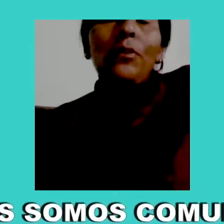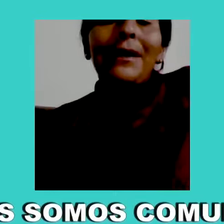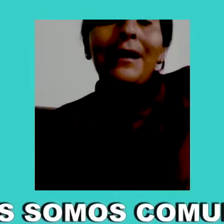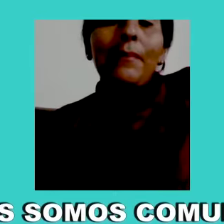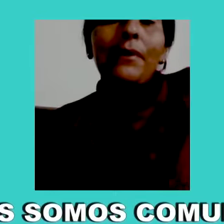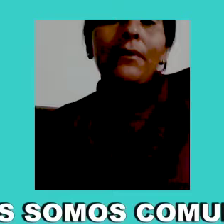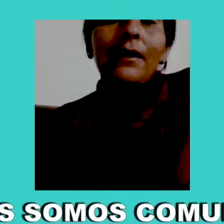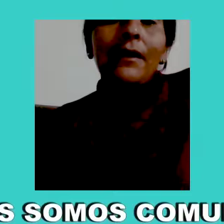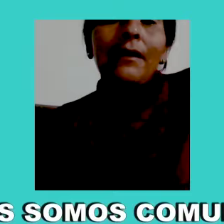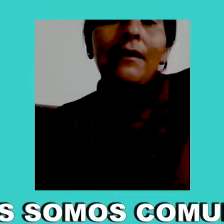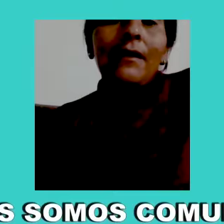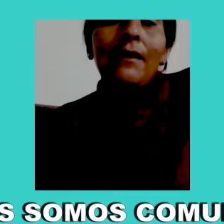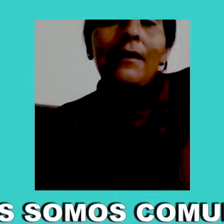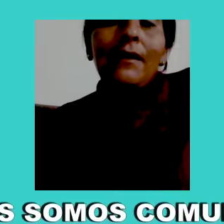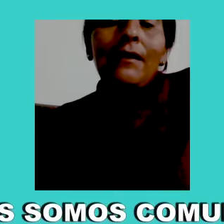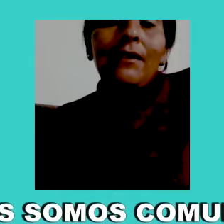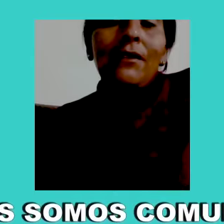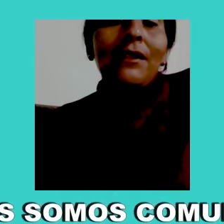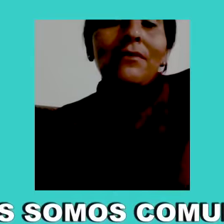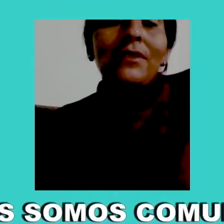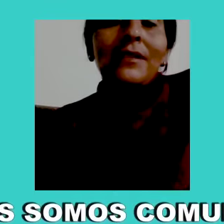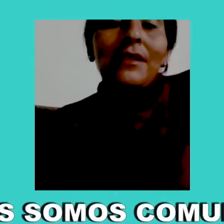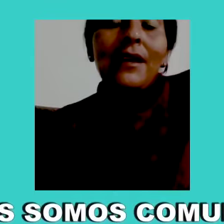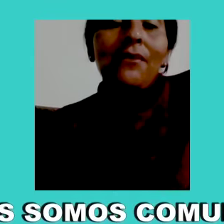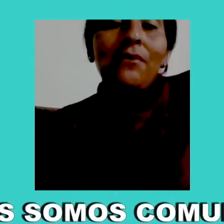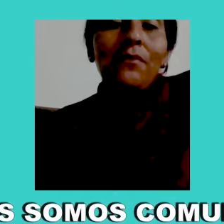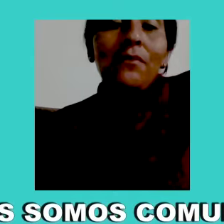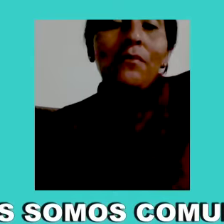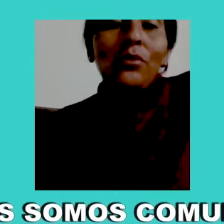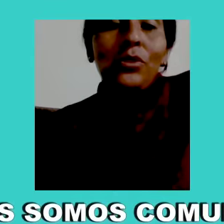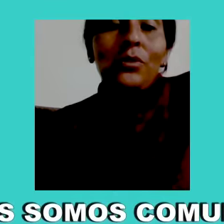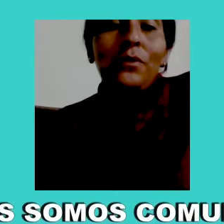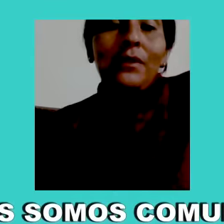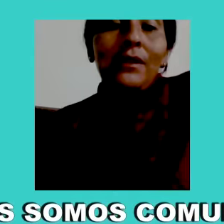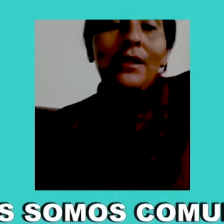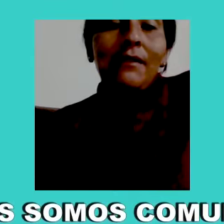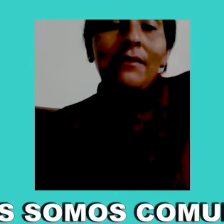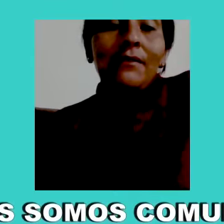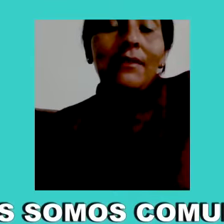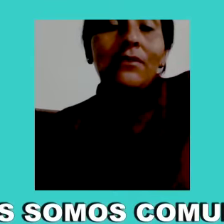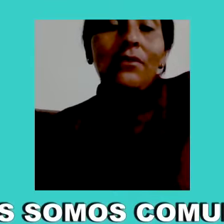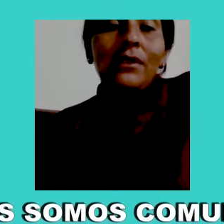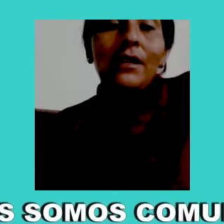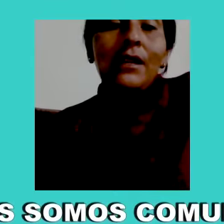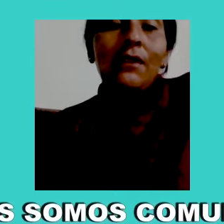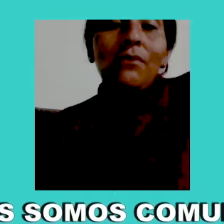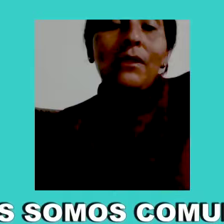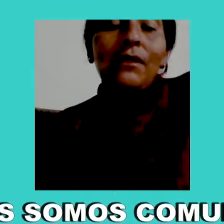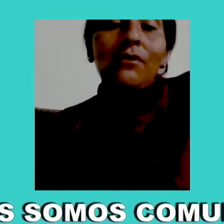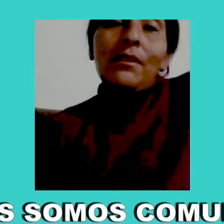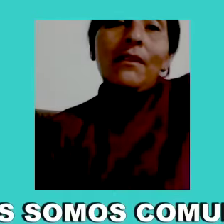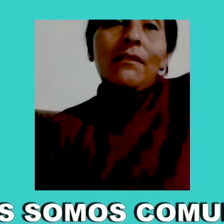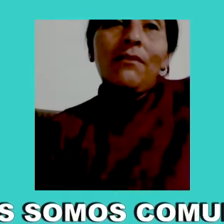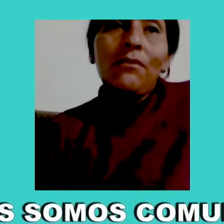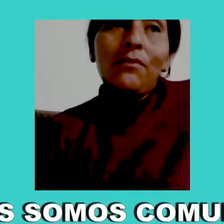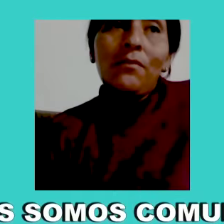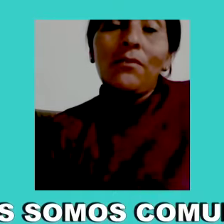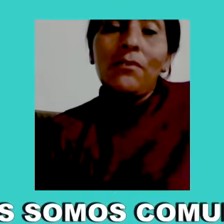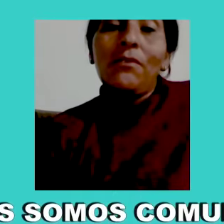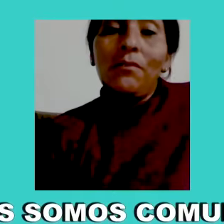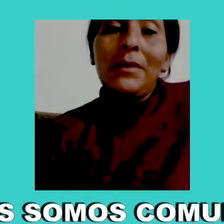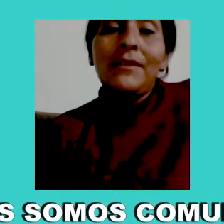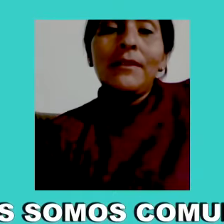con el grupo Escape, ¿no?, que nos ha enseñado mucho en estas sesiones que durante